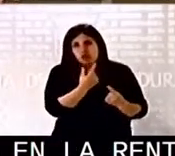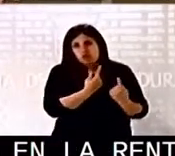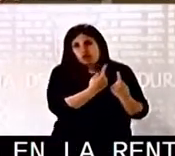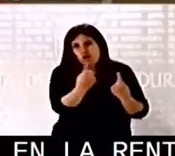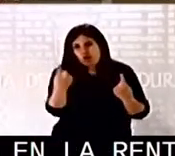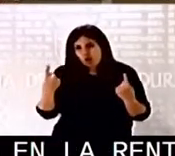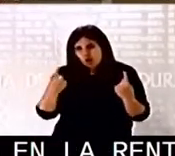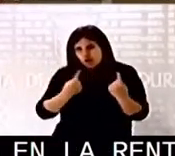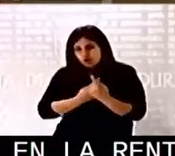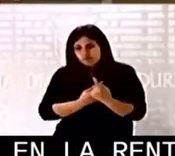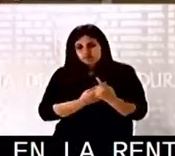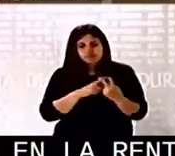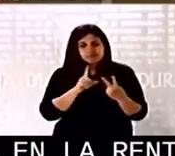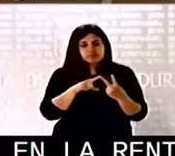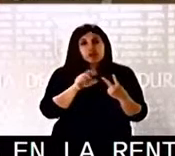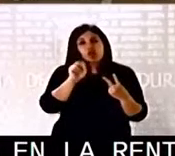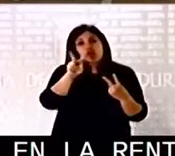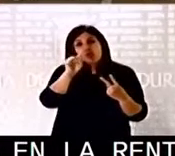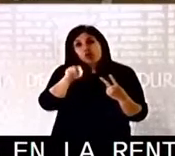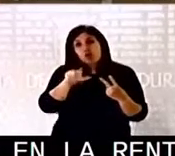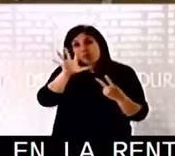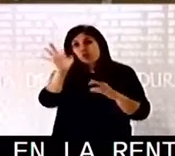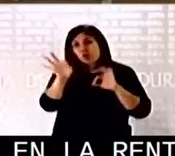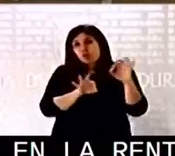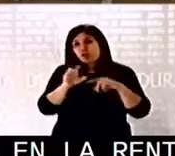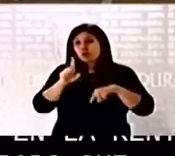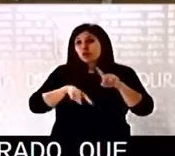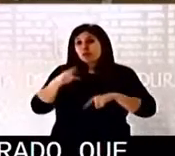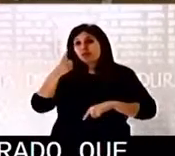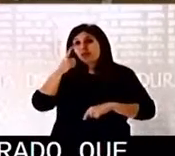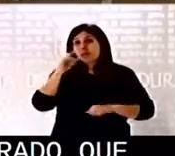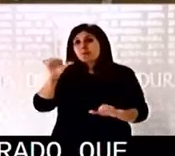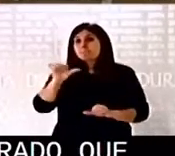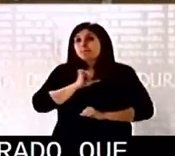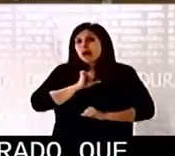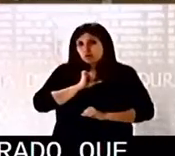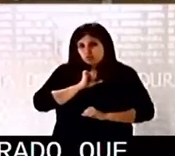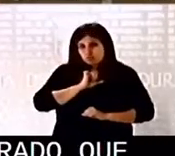12,5% el paro registrado que tiene esa comunidad autónoma.